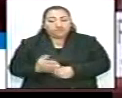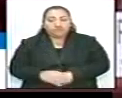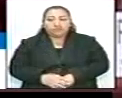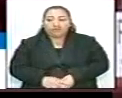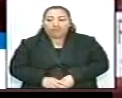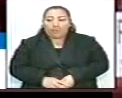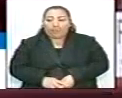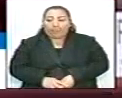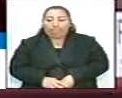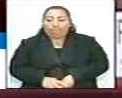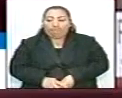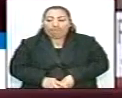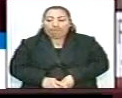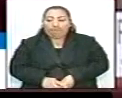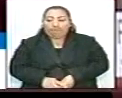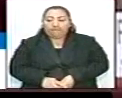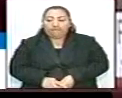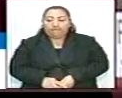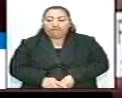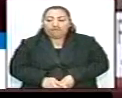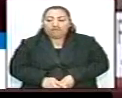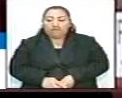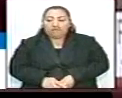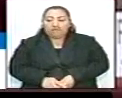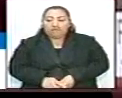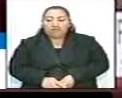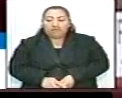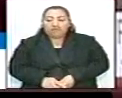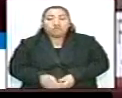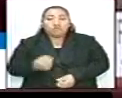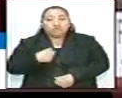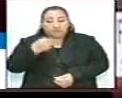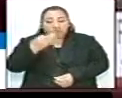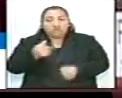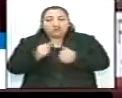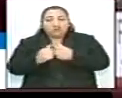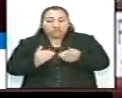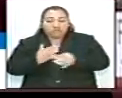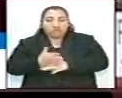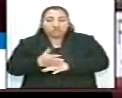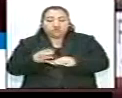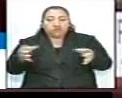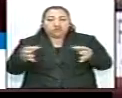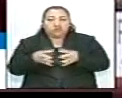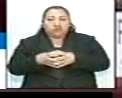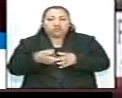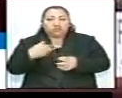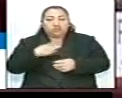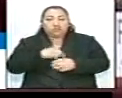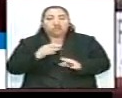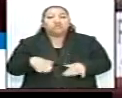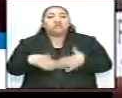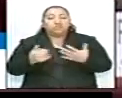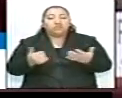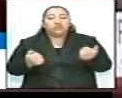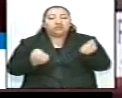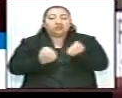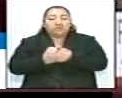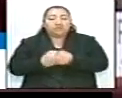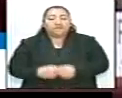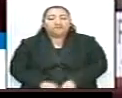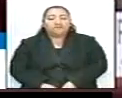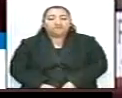para que pueda ser considerado, y estoy seguro con la intervención multipartidaria nosotros podamos coadyuvar